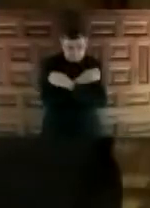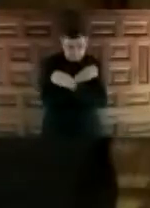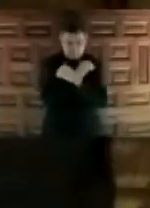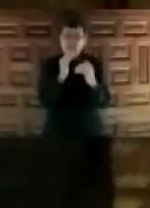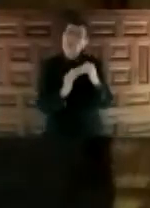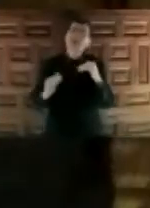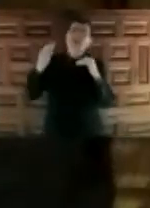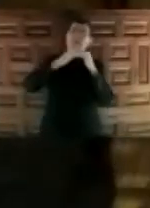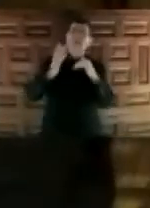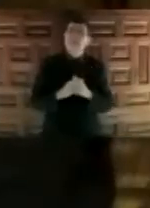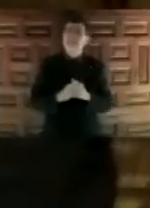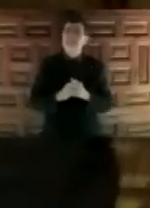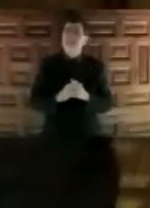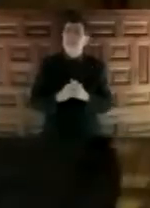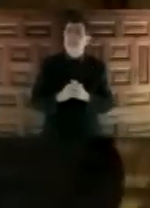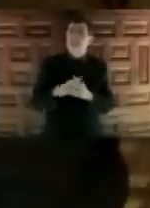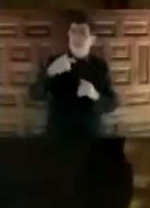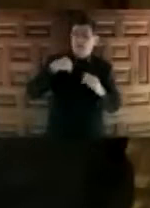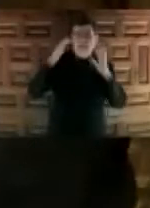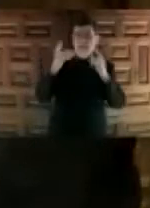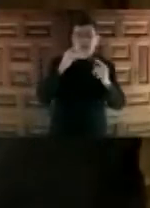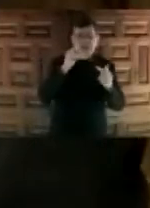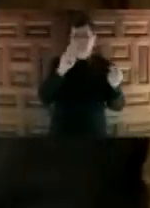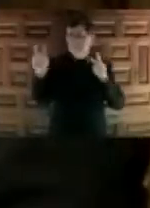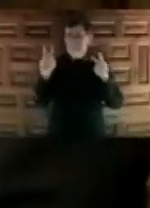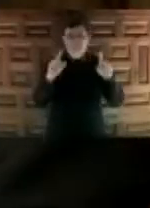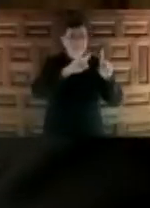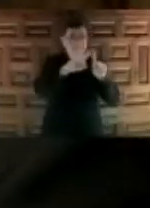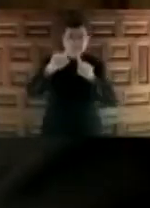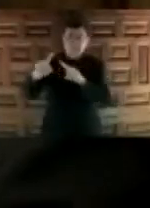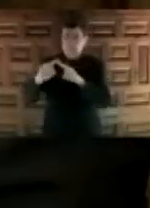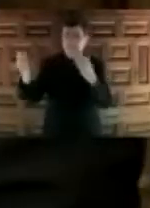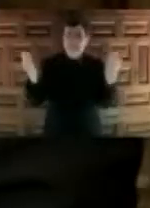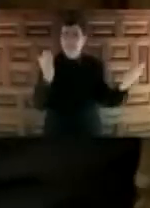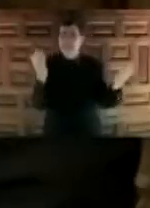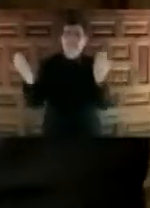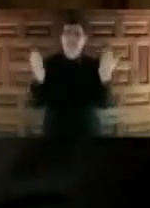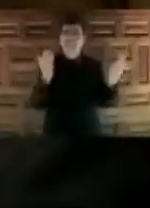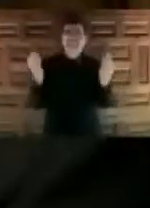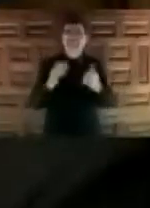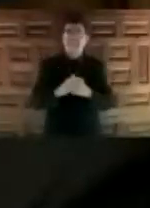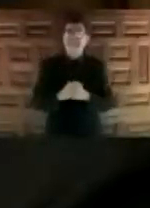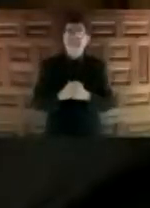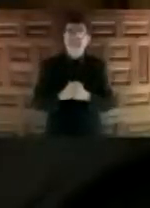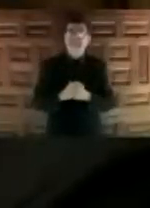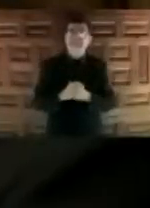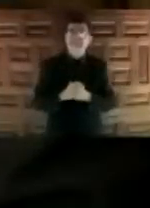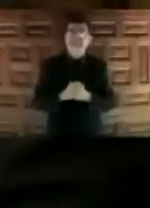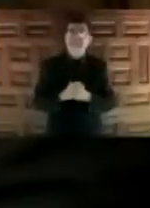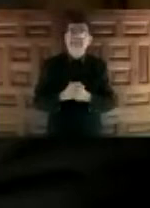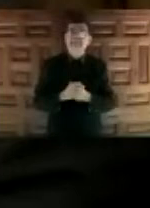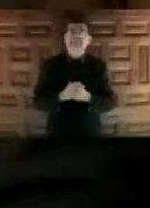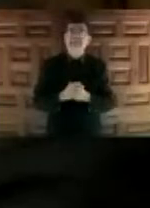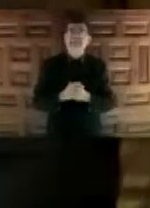educación superior. Allí tenemos diferencias en cobertura, por ejemplo, Ciudad